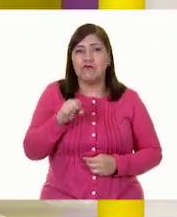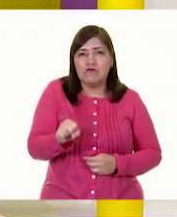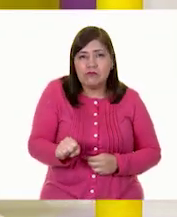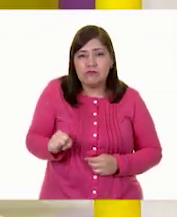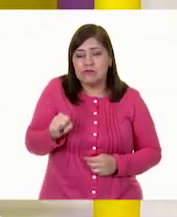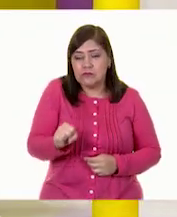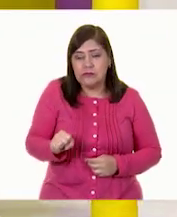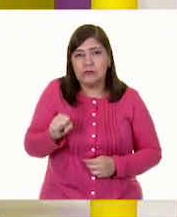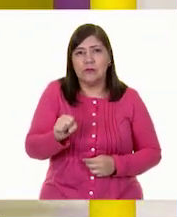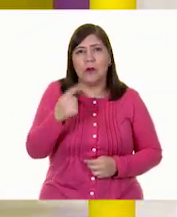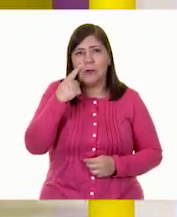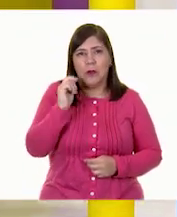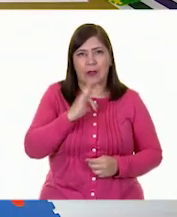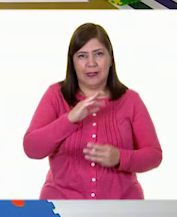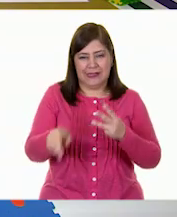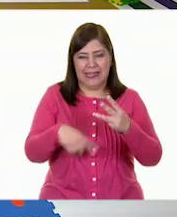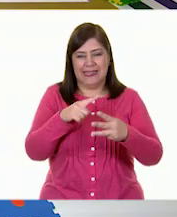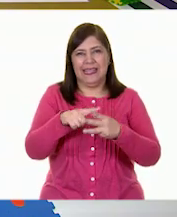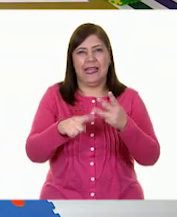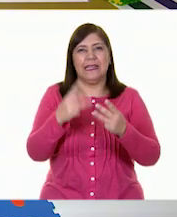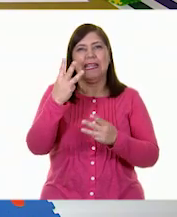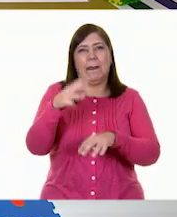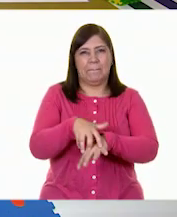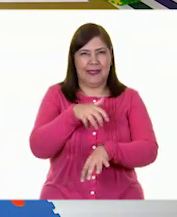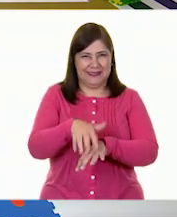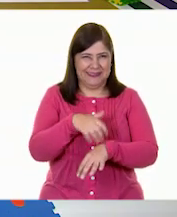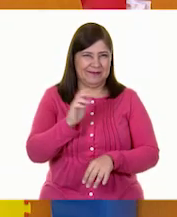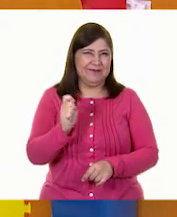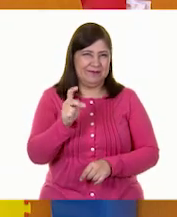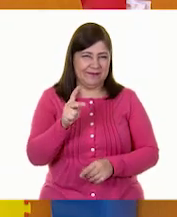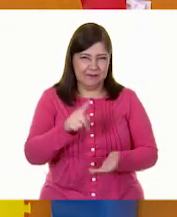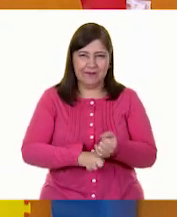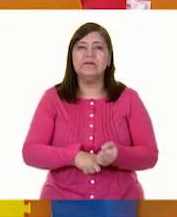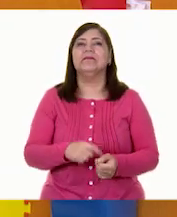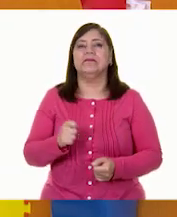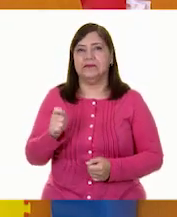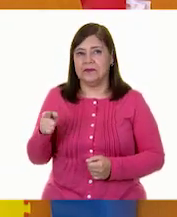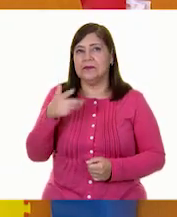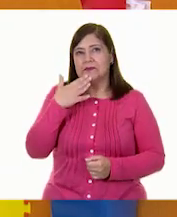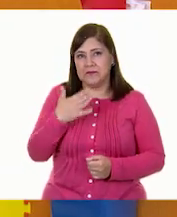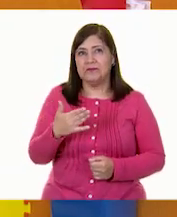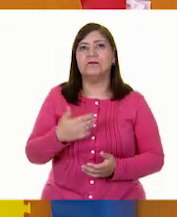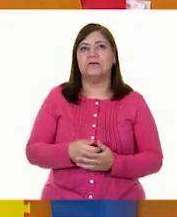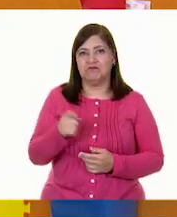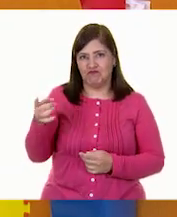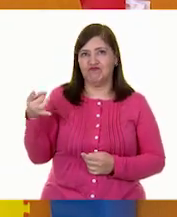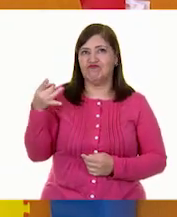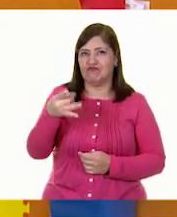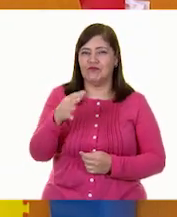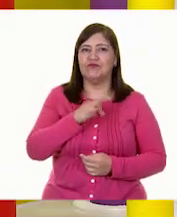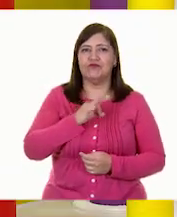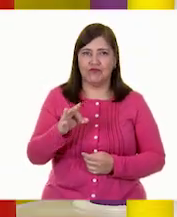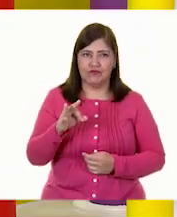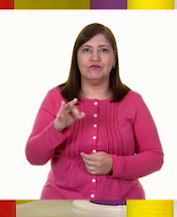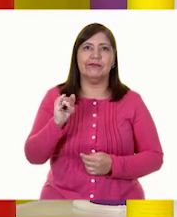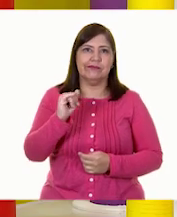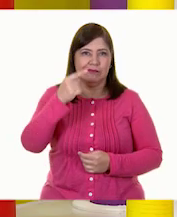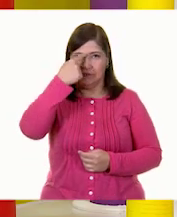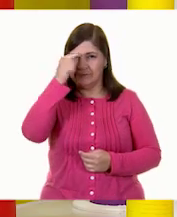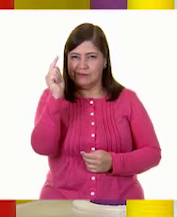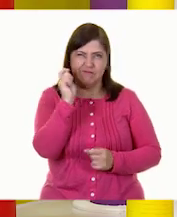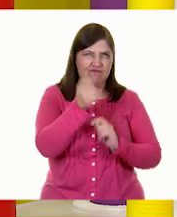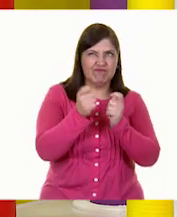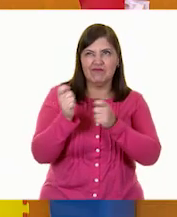como una tercera pata. ¡Exacto! Es por eso, ¿verdad? Muy bien, ¿no? Tú también hubieras derrotado a la Esfinge. Rápidamente. Eso